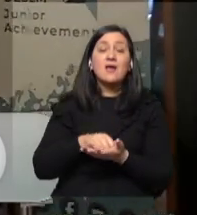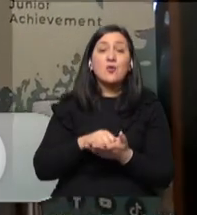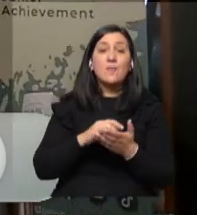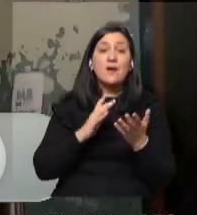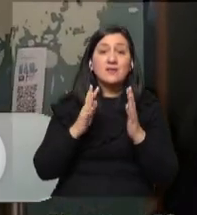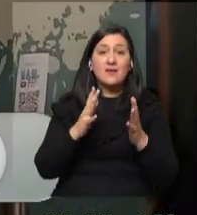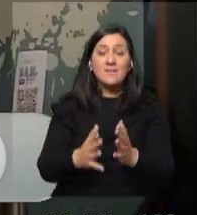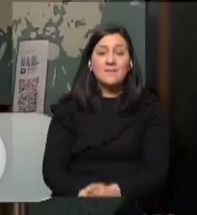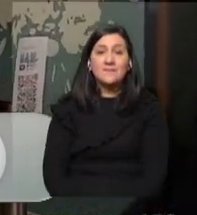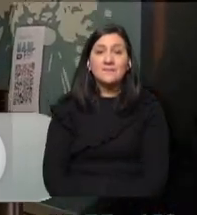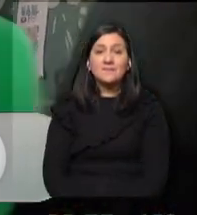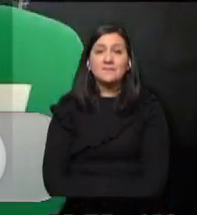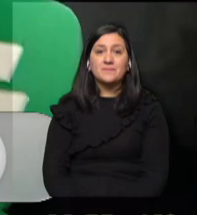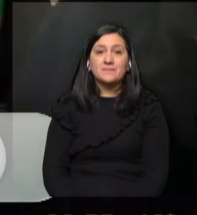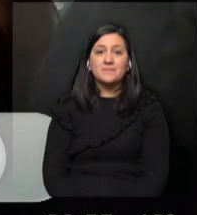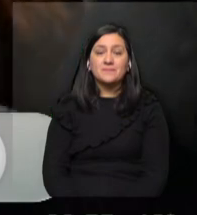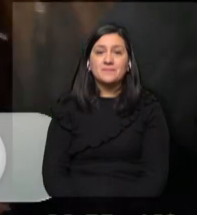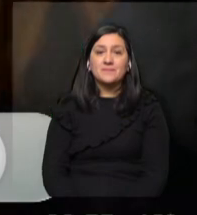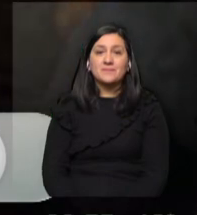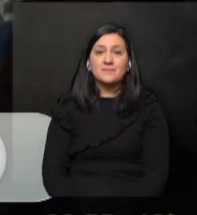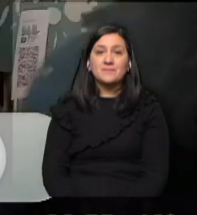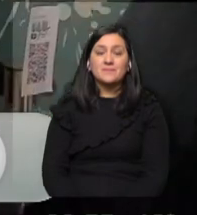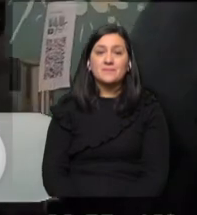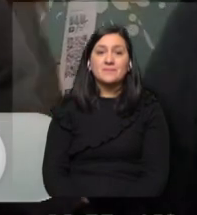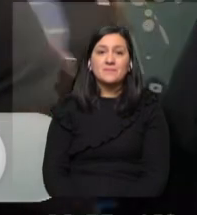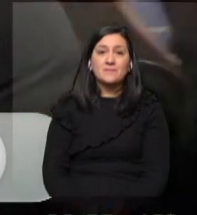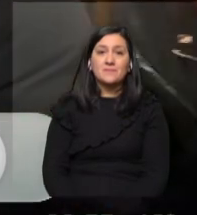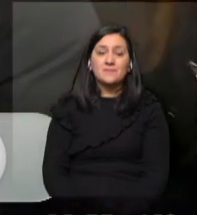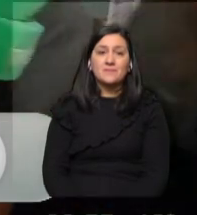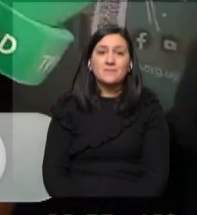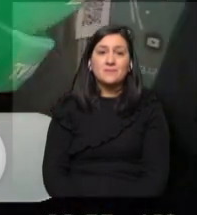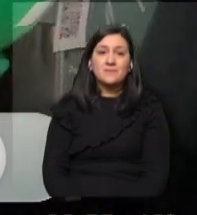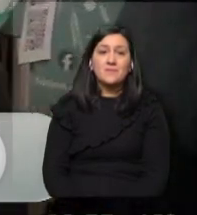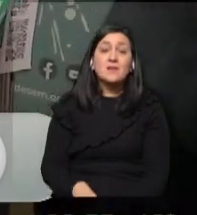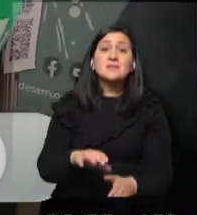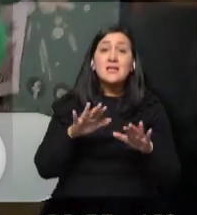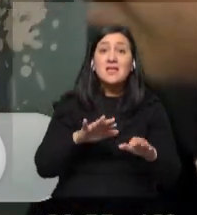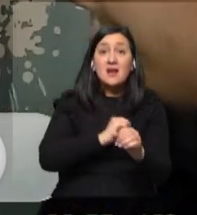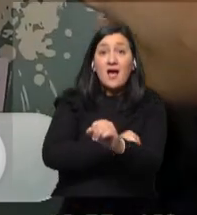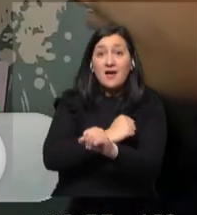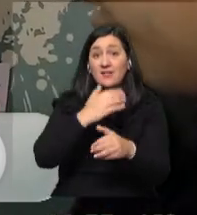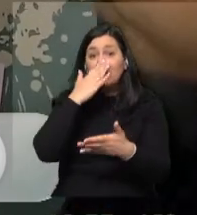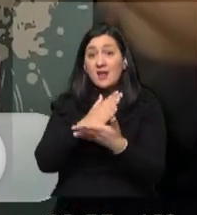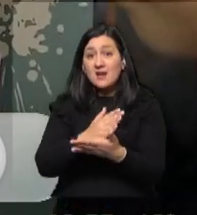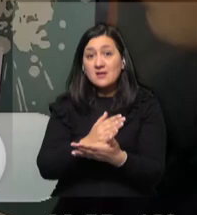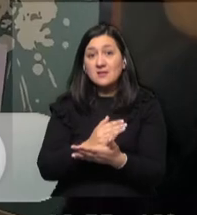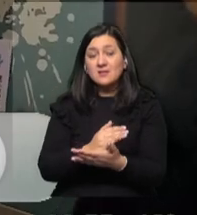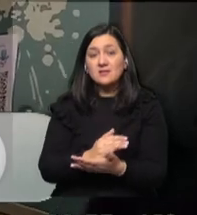Desde Aeroparque, mirá. Exactamente. Increíble. A 264. Qué increíble. vos, ¿se quedan hasta el final, se quedan hasta la tarde hoy o